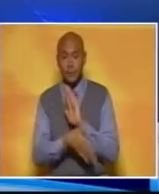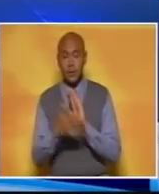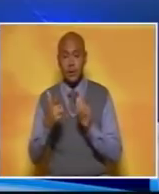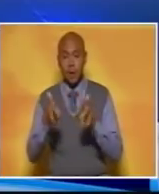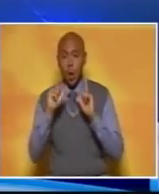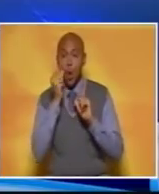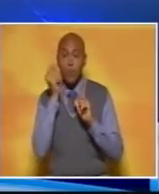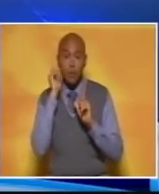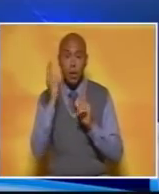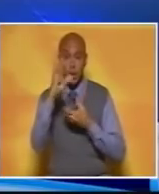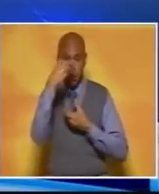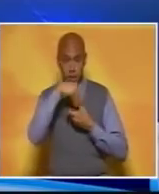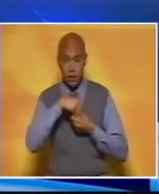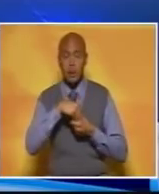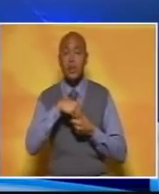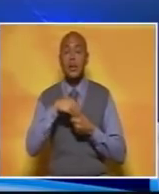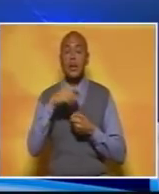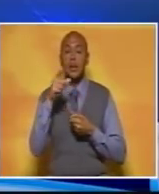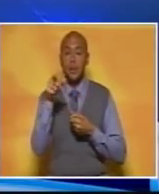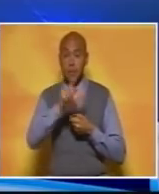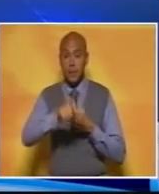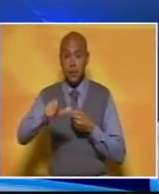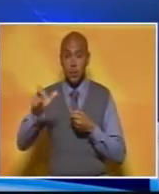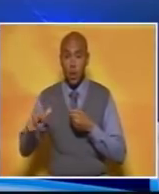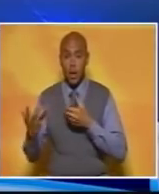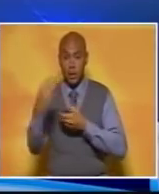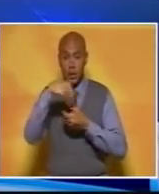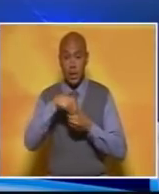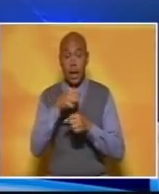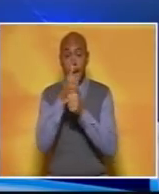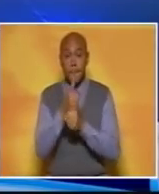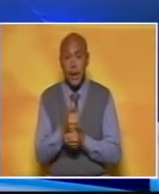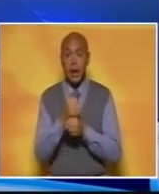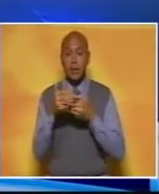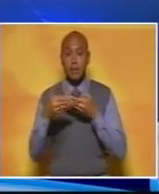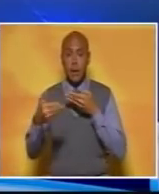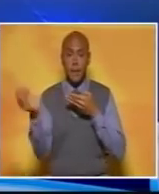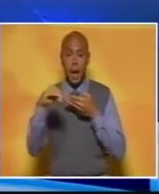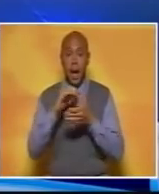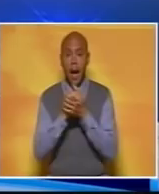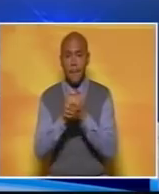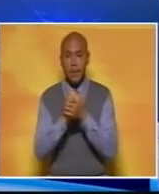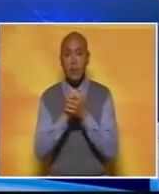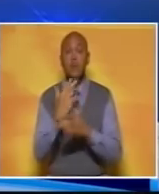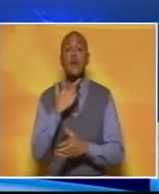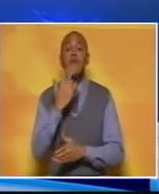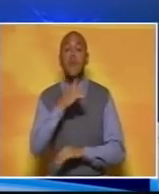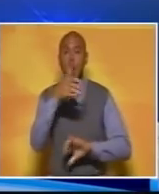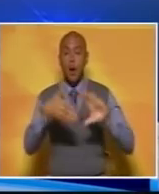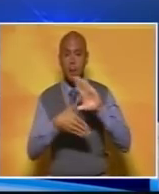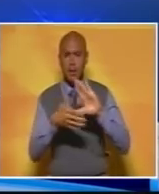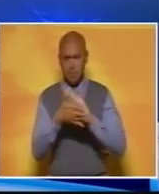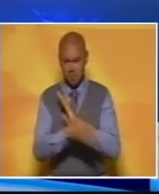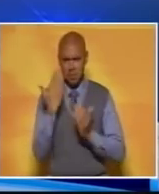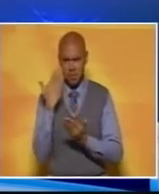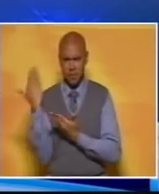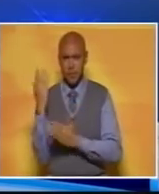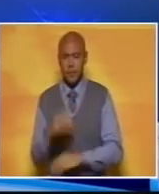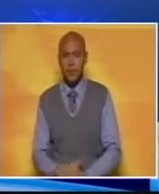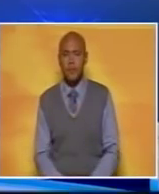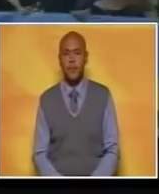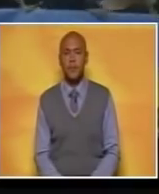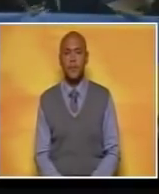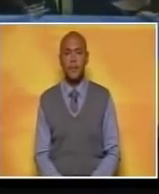denominados como soñadores, que esperan con ansias la extensión del mismo. Leonardo Filman, de La Voz de América, nos cuenta más.